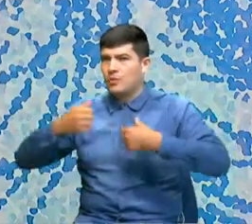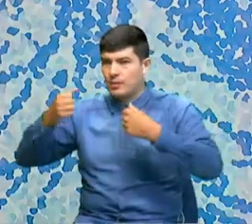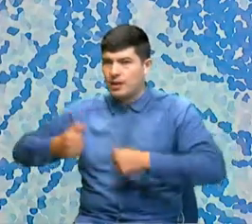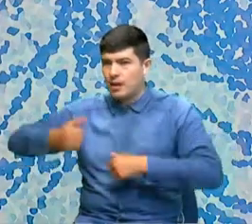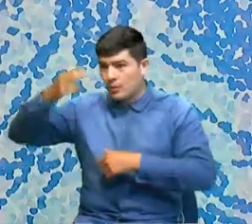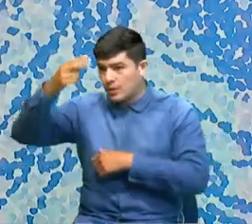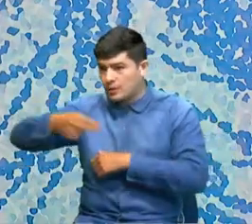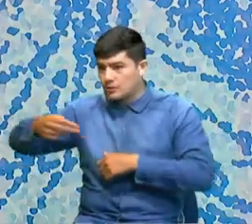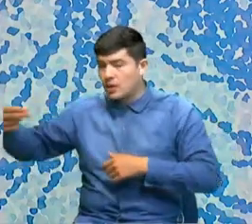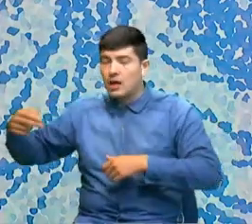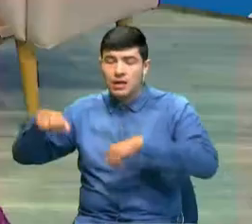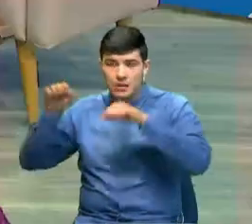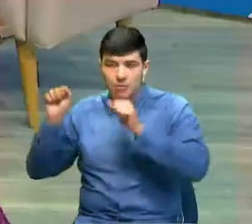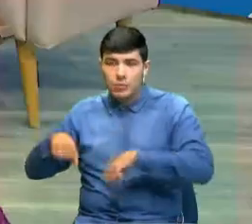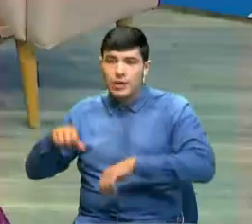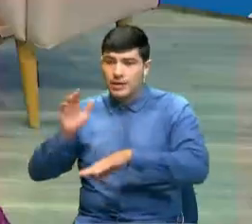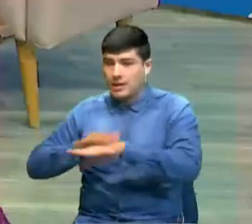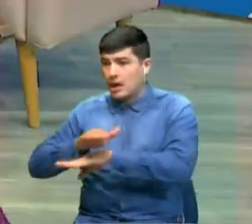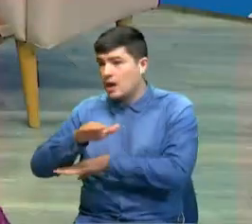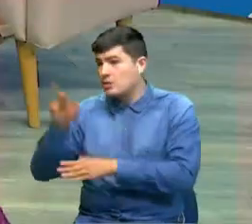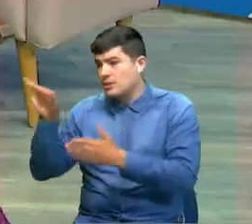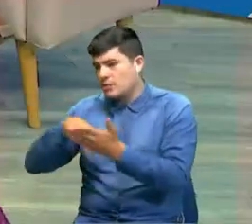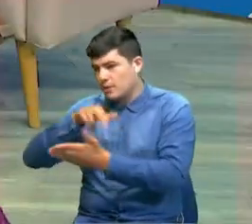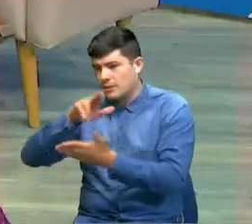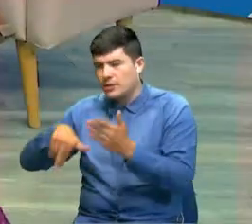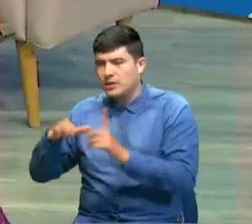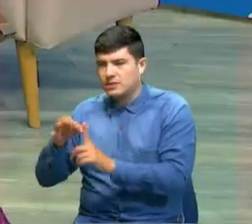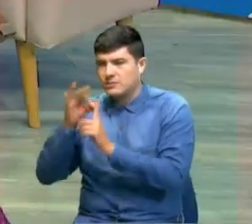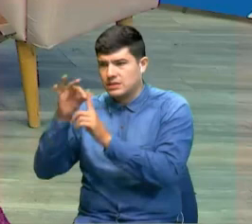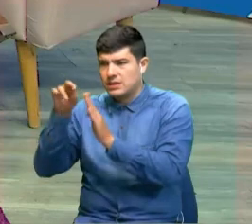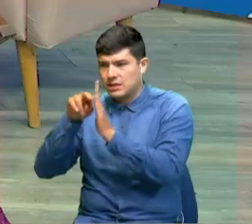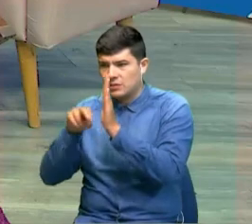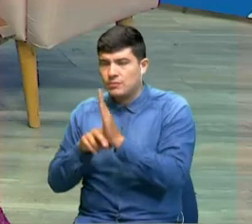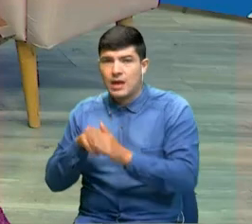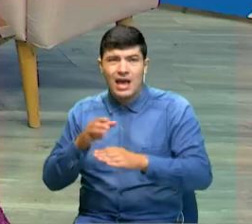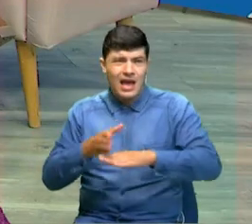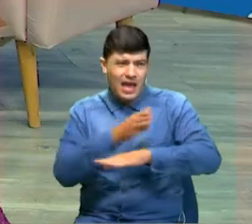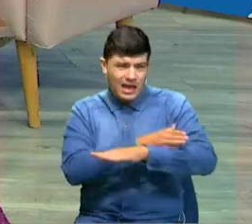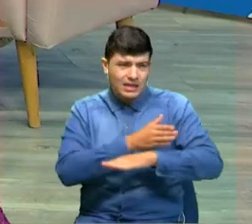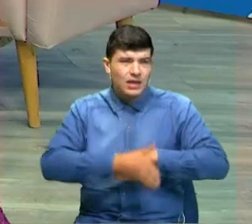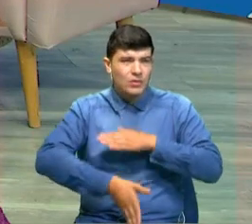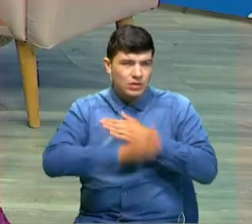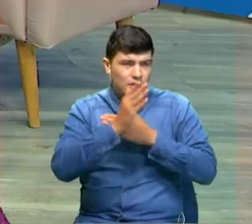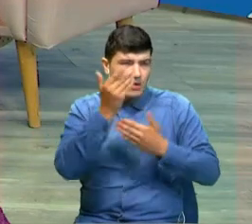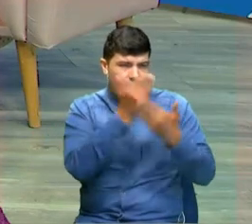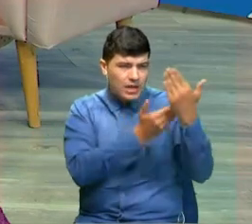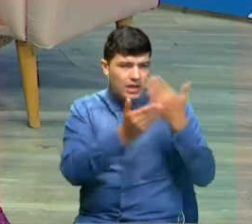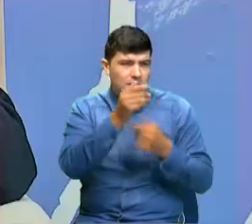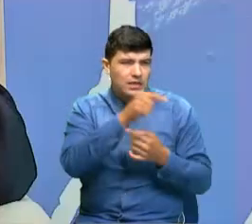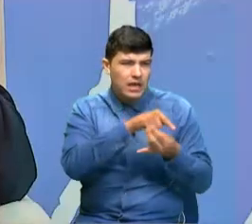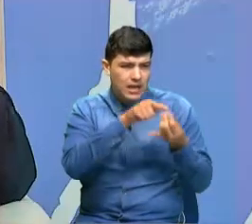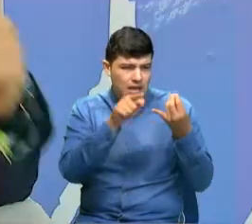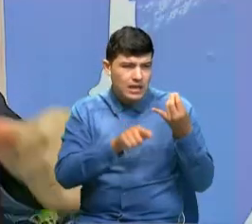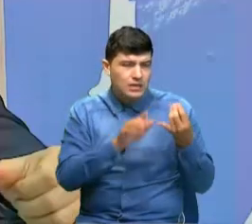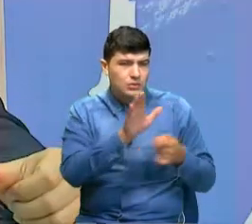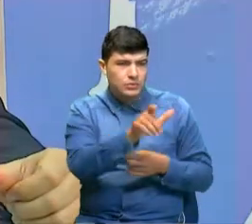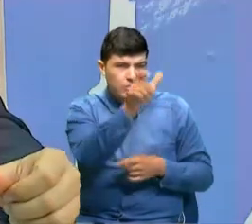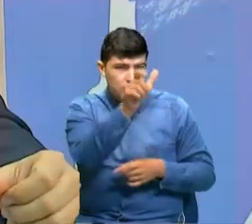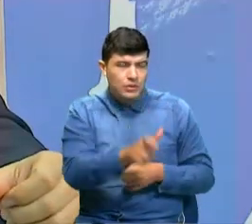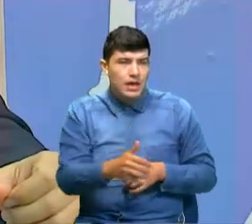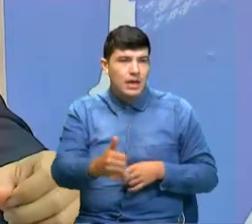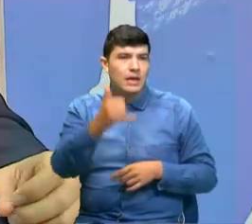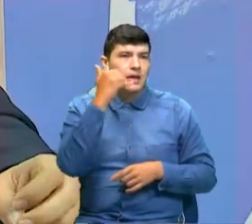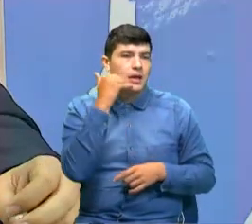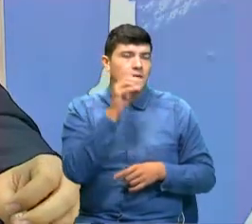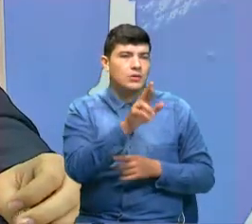horizontal, y puede generar restricciones específicas. Abogado, vamos, antes de continuar analizando el caso del caballero, atendamos una llamada.